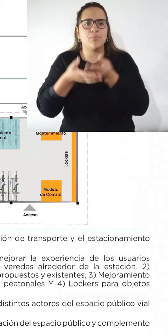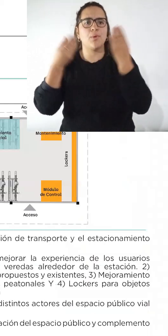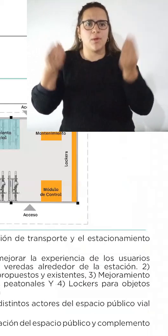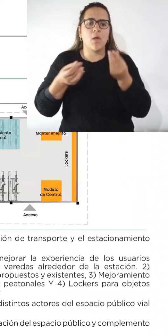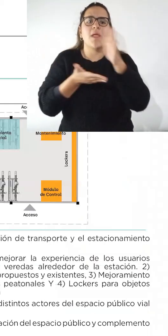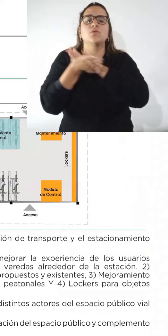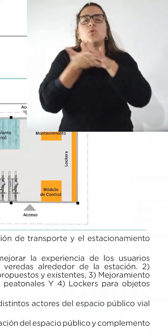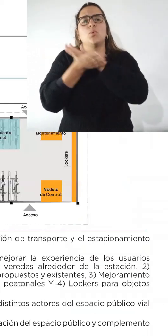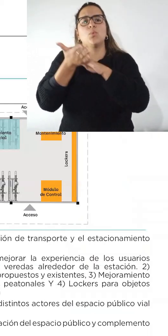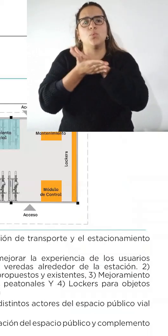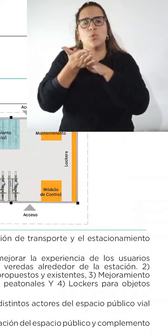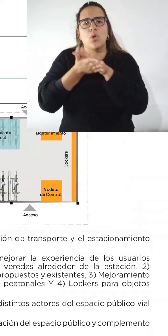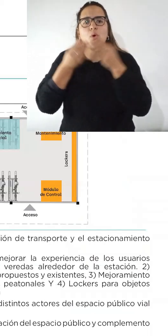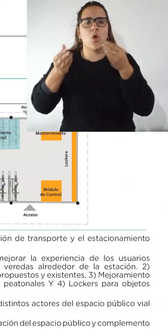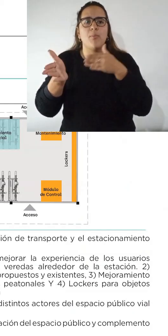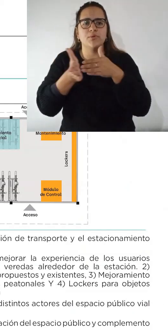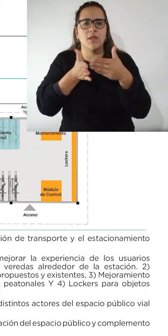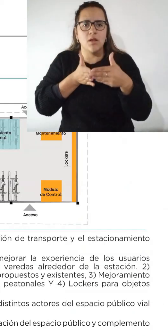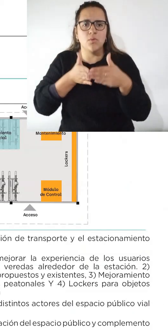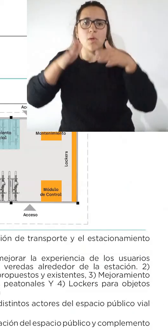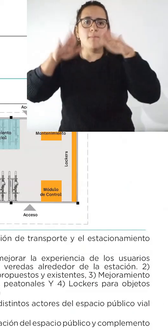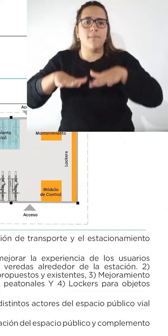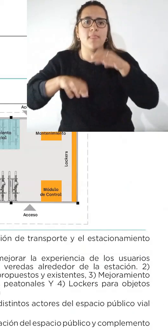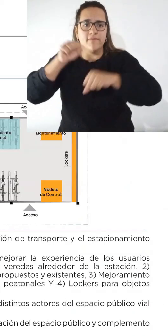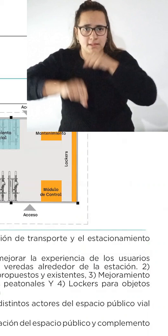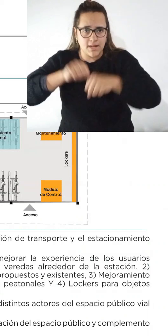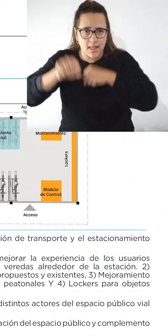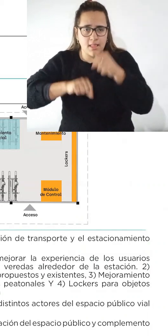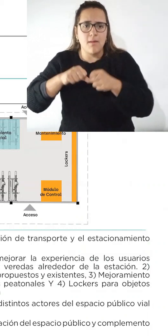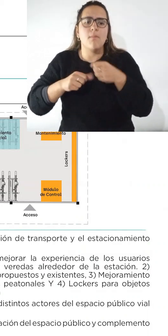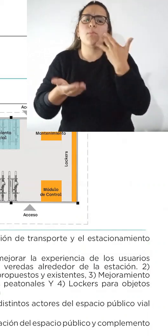finalmente propusimos una solución de estacionamientos de bicicletas donde